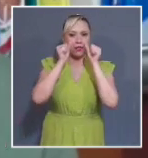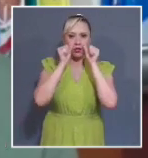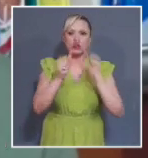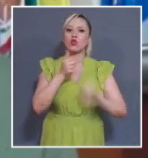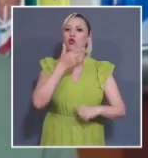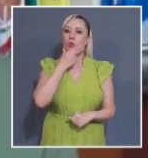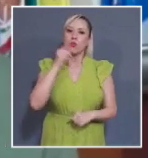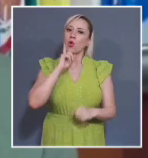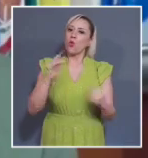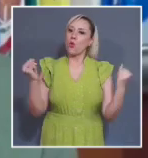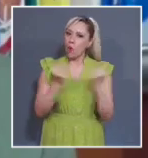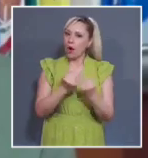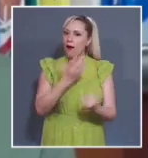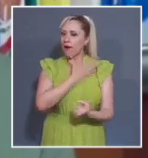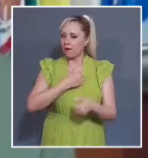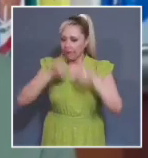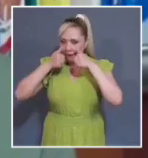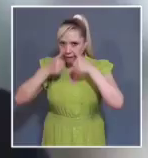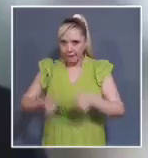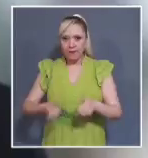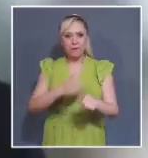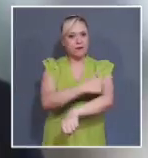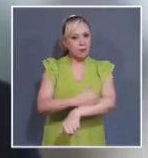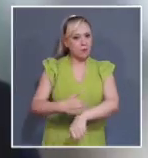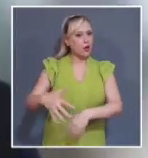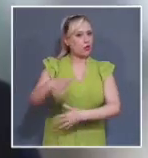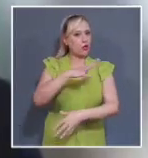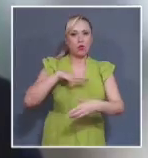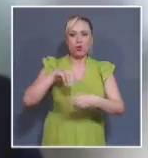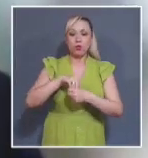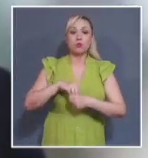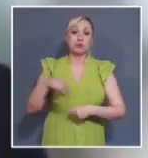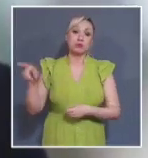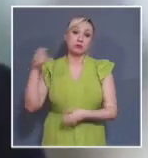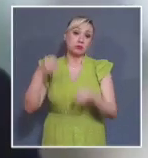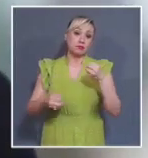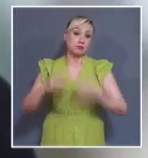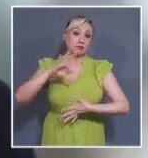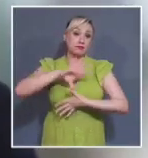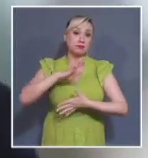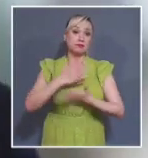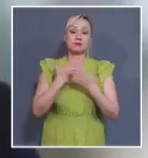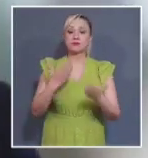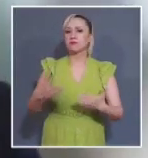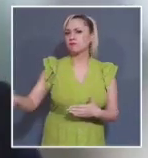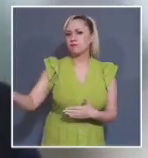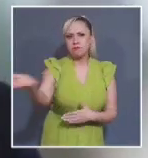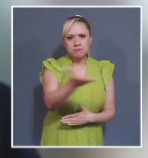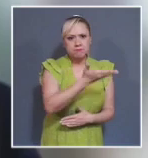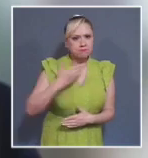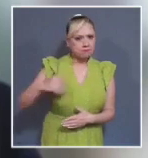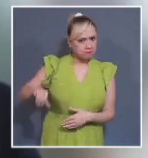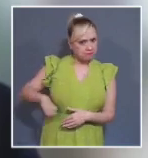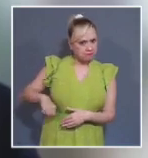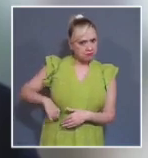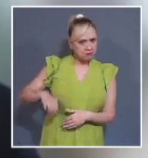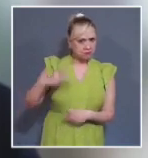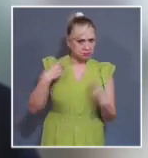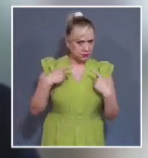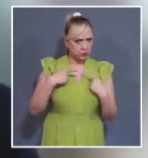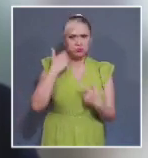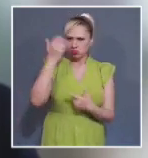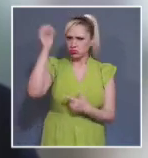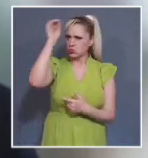acuerdo con lo que establece el reglamento de la Corte Interamericana, se invitó a todos los interesados a que presenten su opinión escrita sobre los puntos sometidos